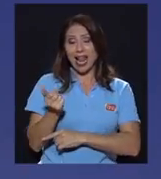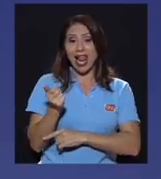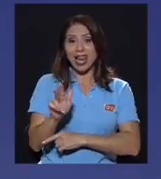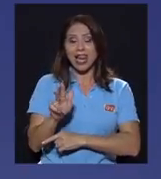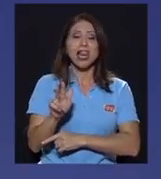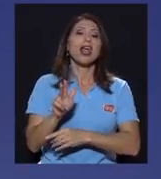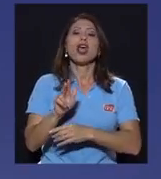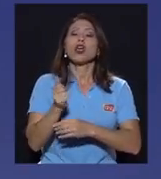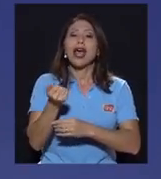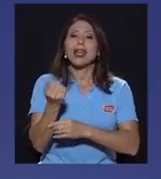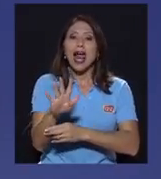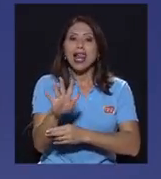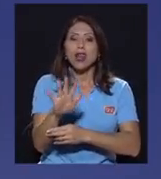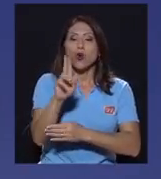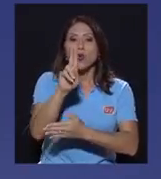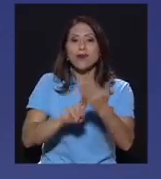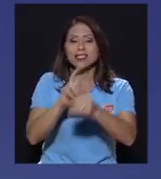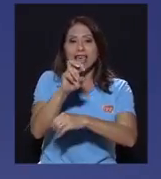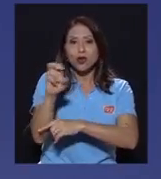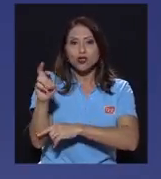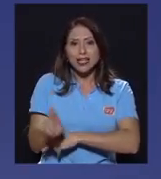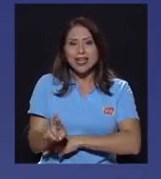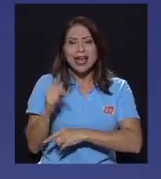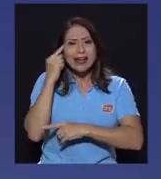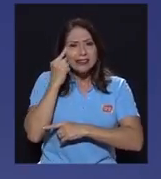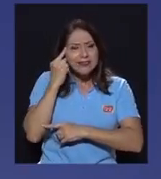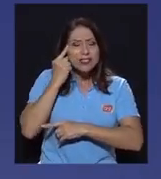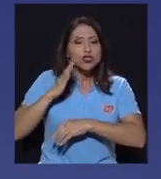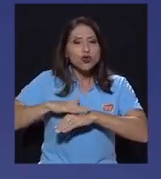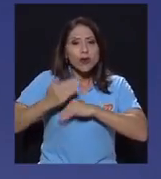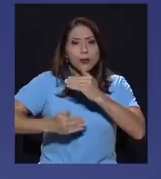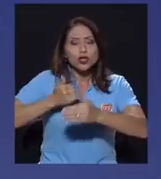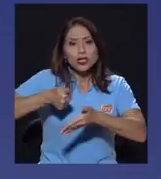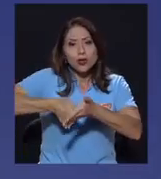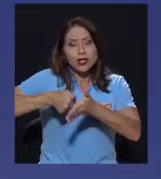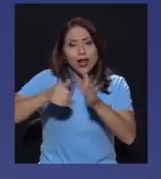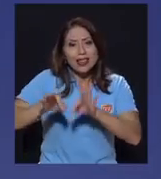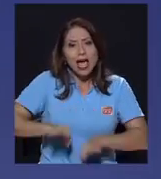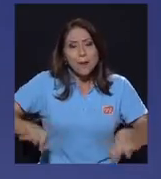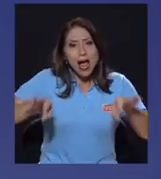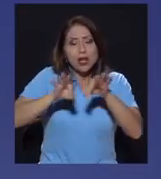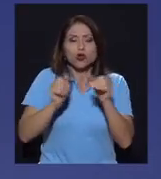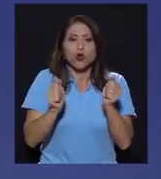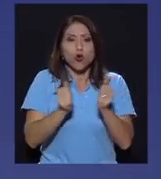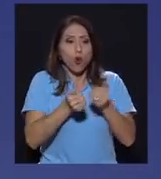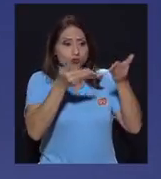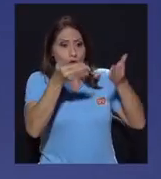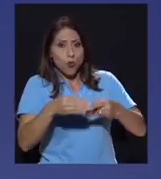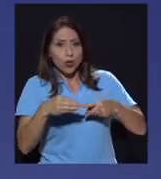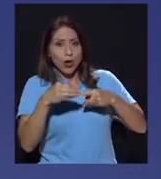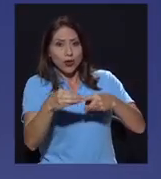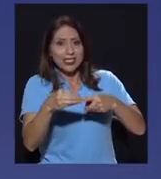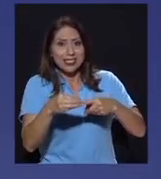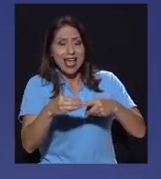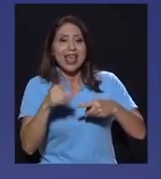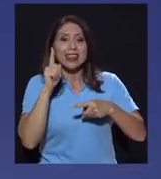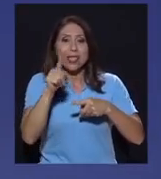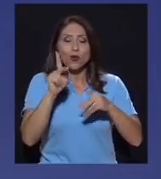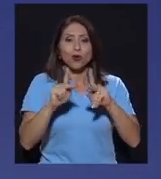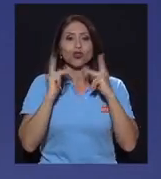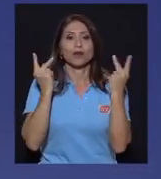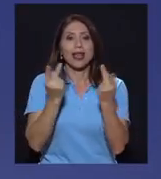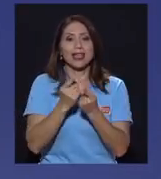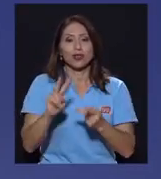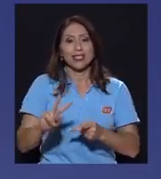universidad de costa rica tratando de hacer una reflexión sobre este proceso electoral tan valioso con un protagonista de parte de uno de los